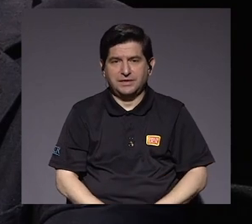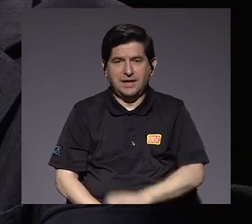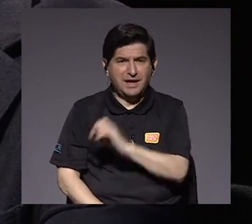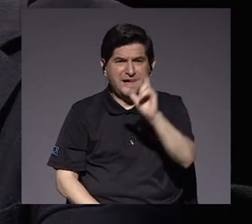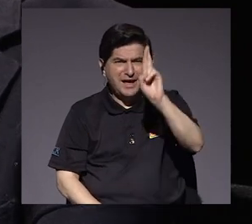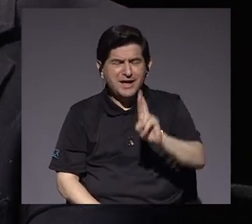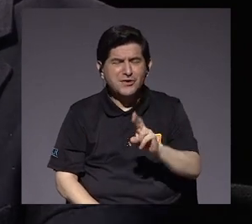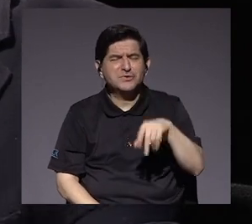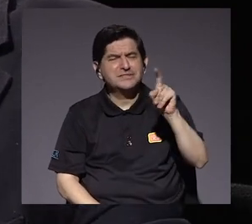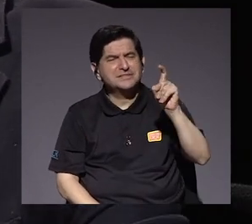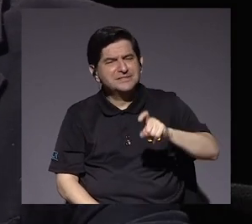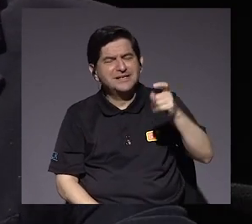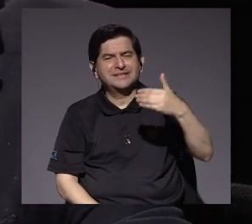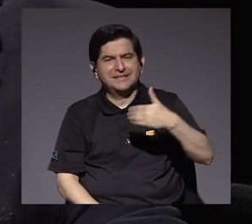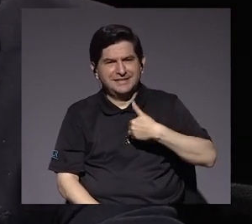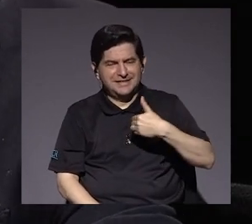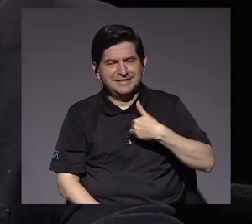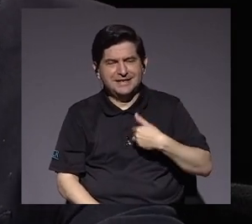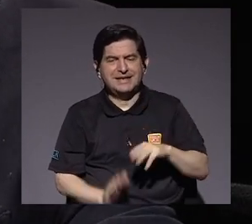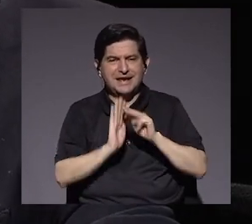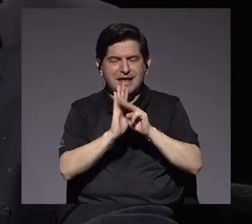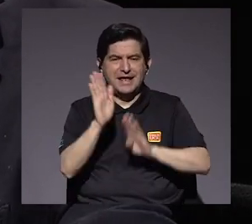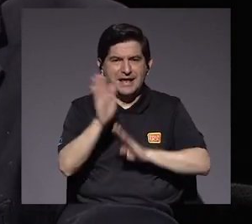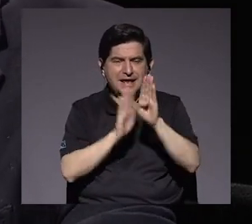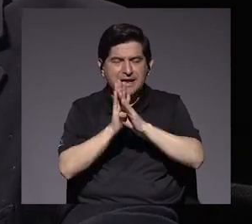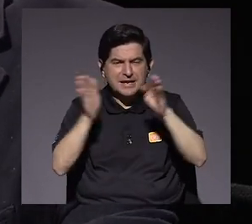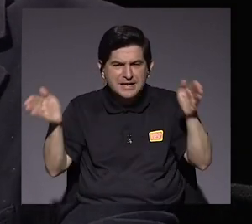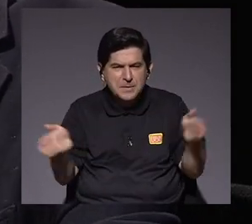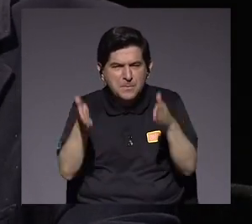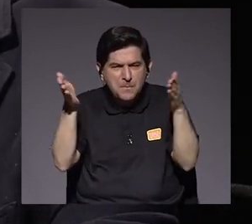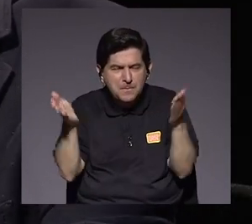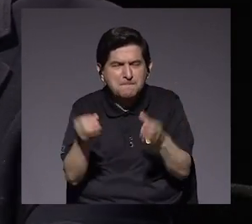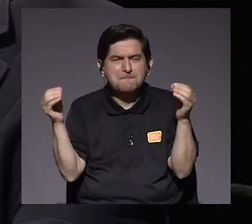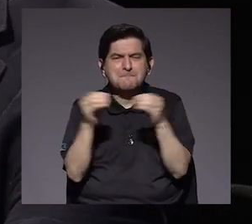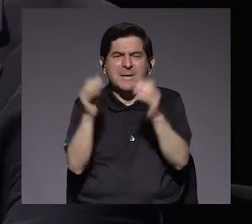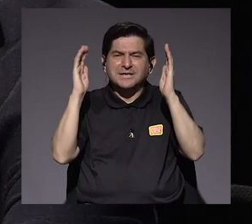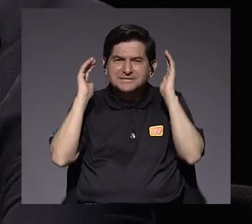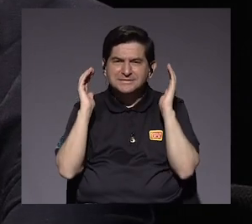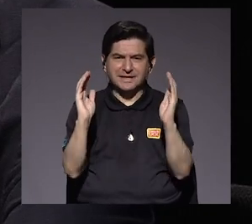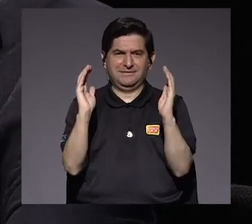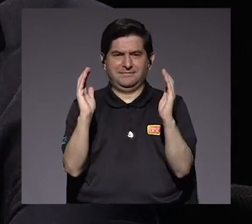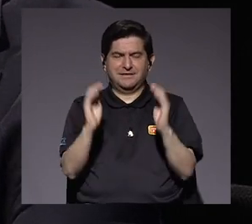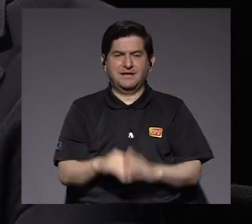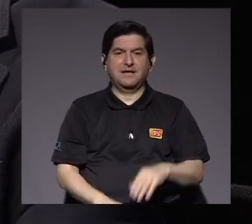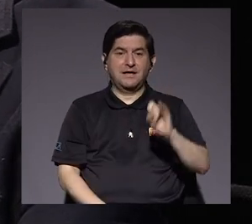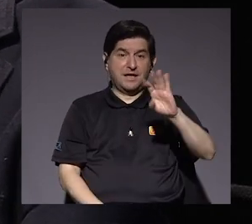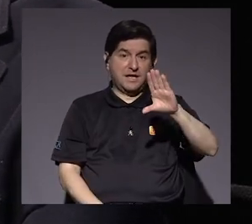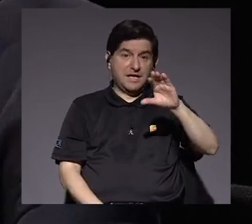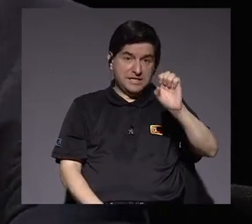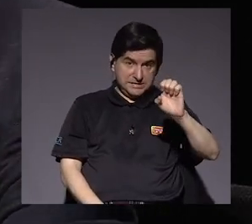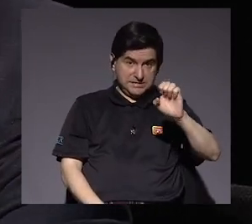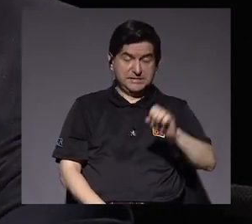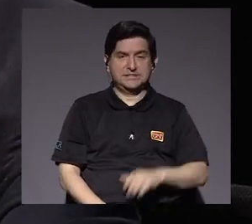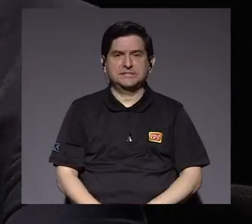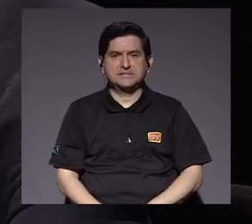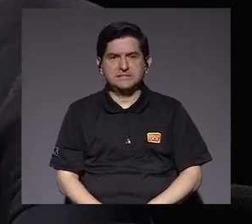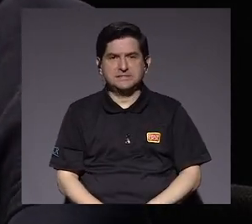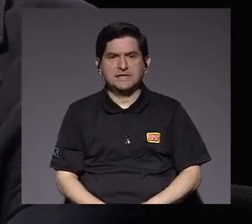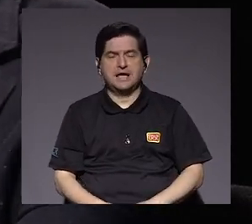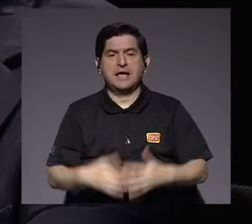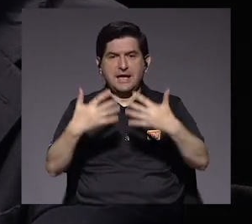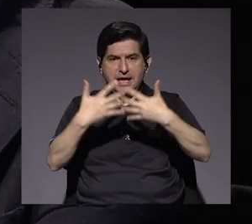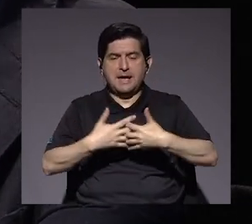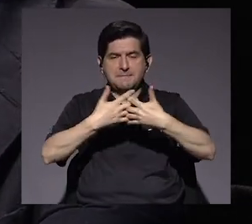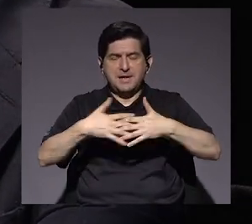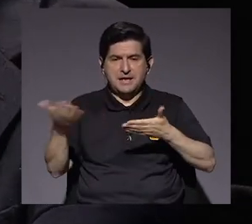por ejemplo, en Costa Rica deberían tener dentro del modelo de desarrollo un empuje aún mayor ¿verdad? Entonces el ICE, por ese lado,